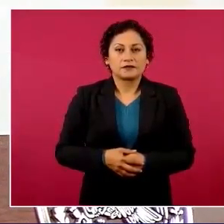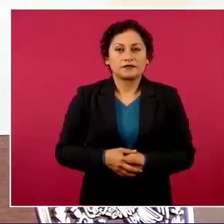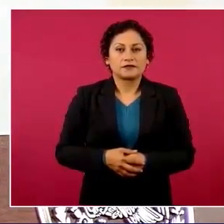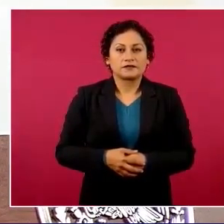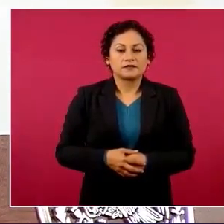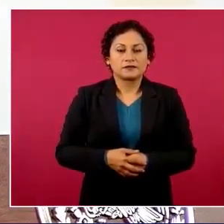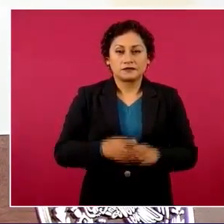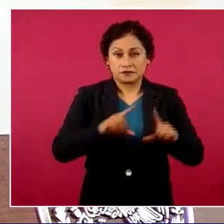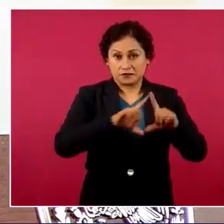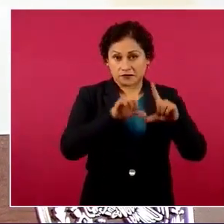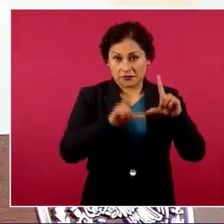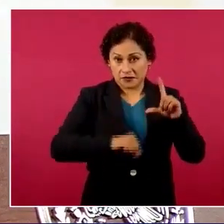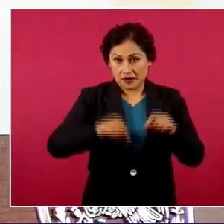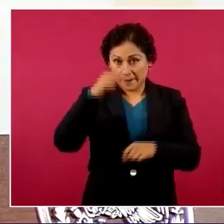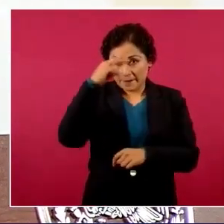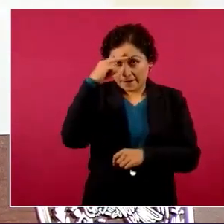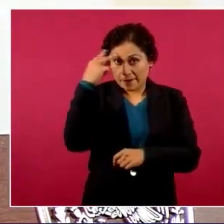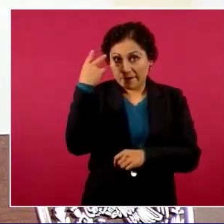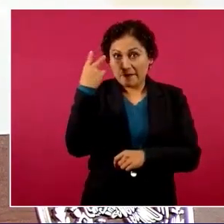tronchando